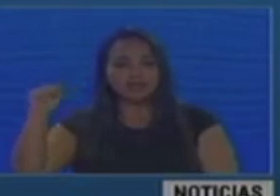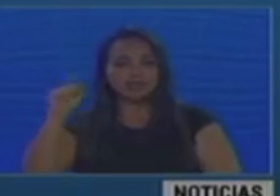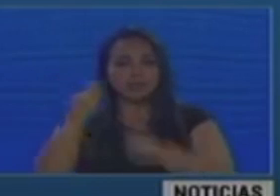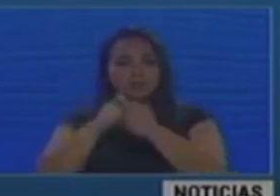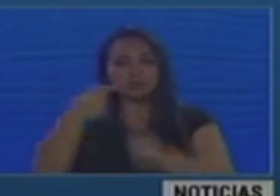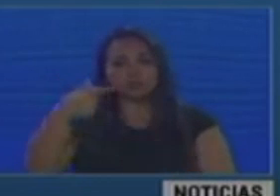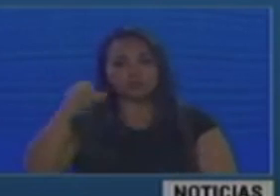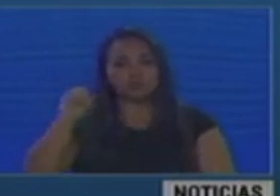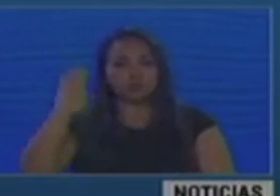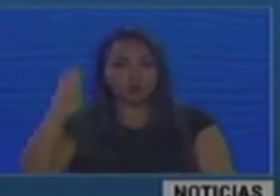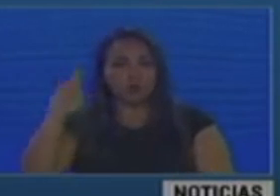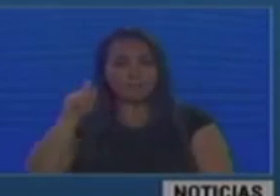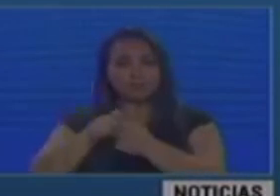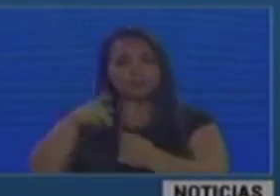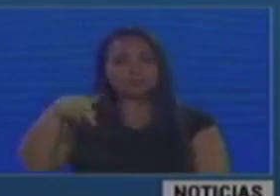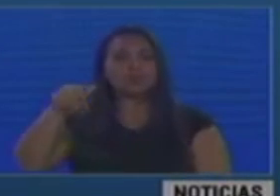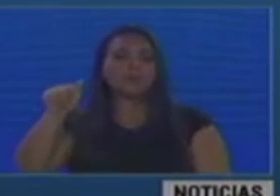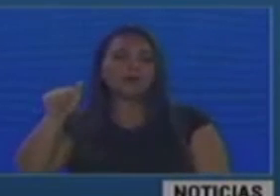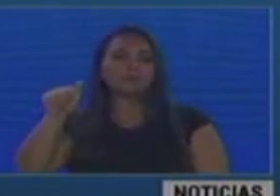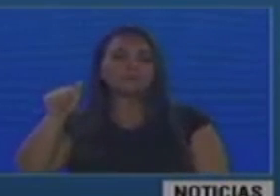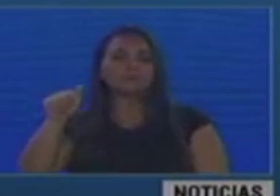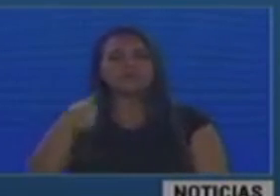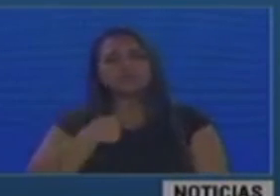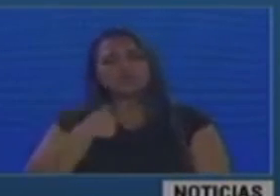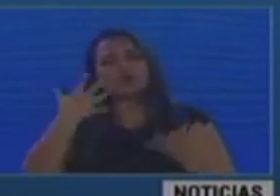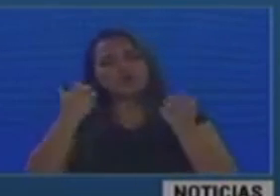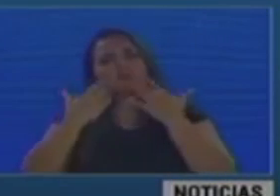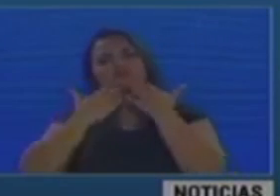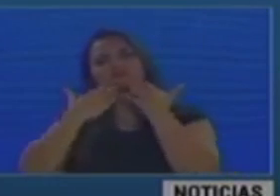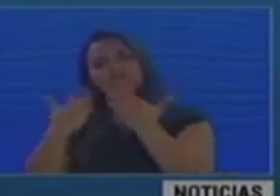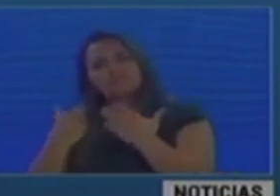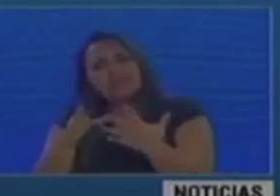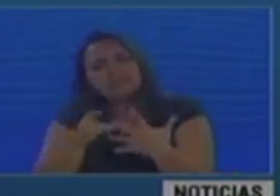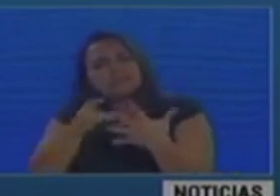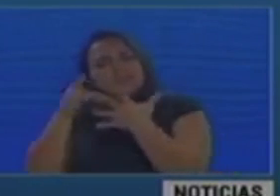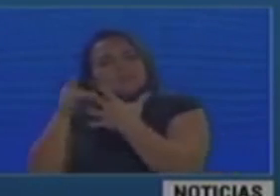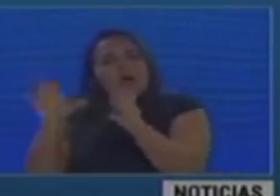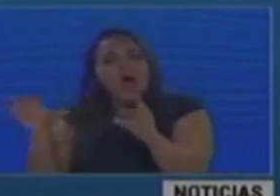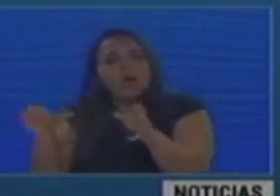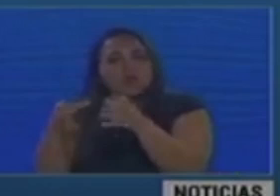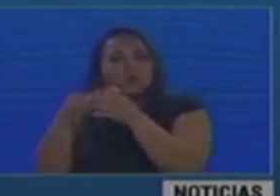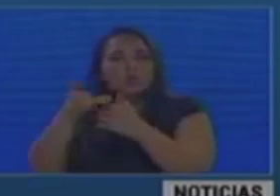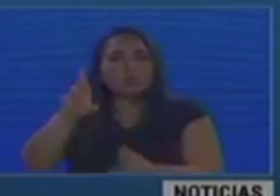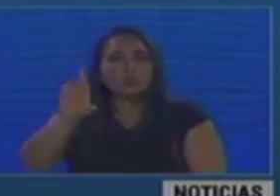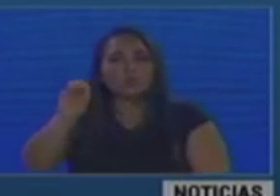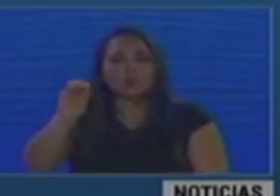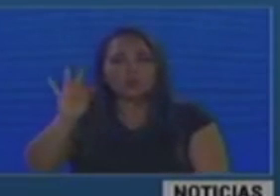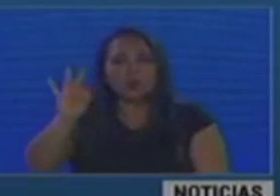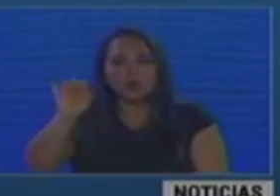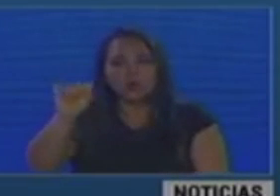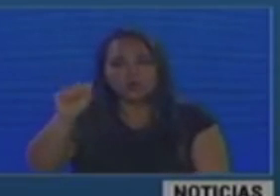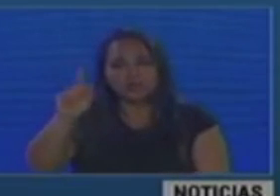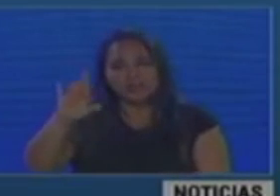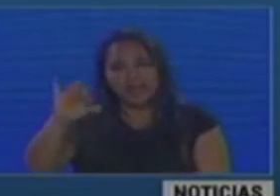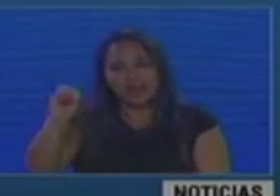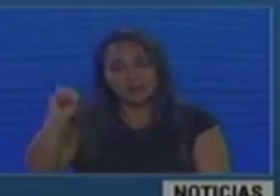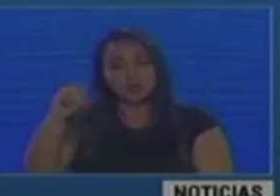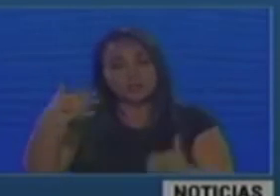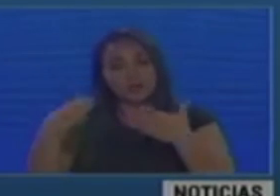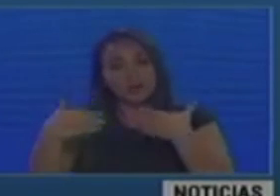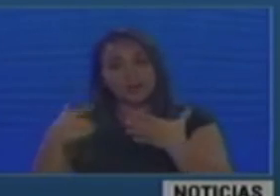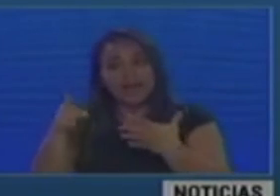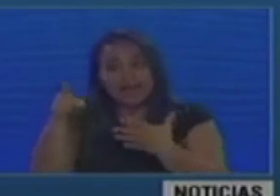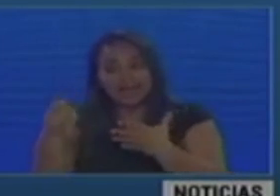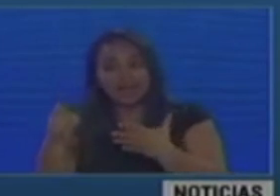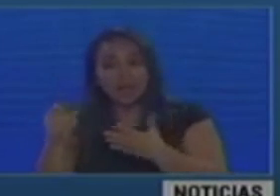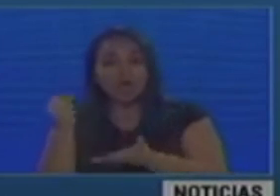transparencia@css.gob.pa. Un agradecimiento especial al Club Rotario de Panamá que donó 3 cabinas de protección para la toma